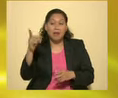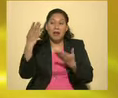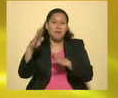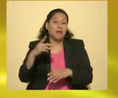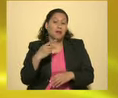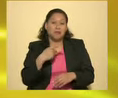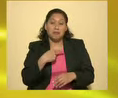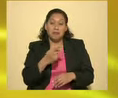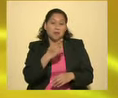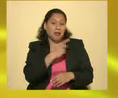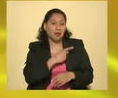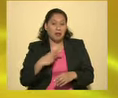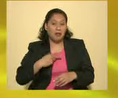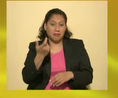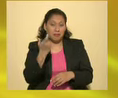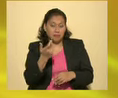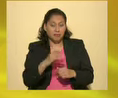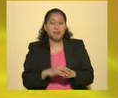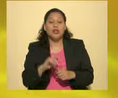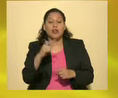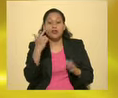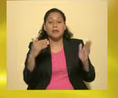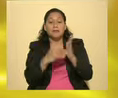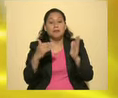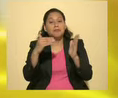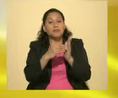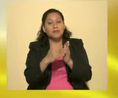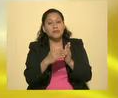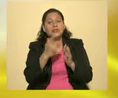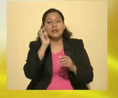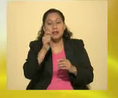Estamos hablando de 12,000,000,000 de pesos, lo que equivale a un